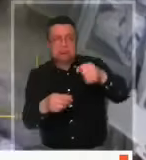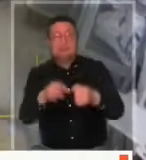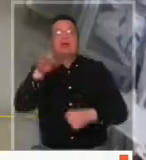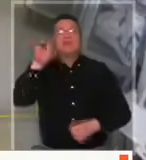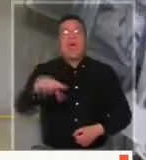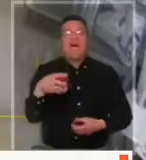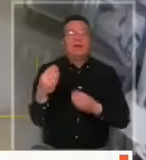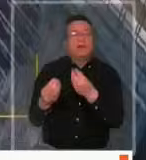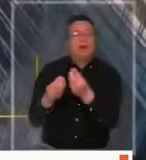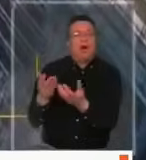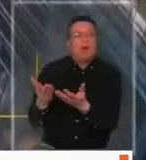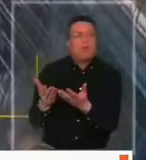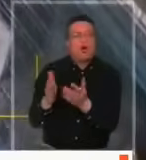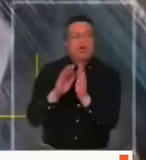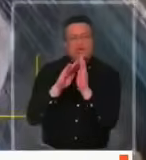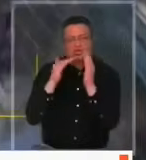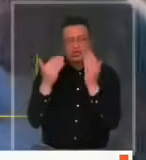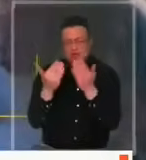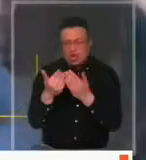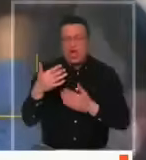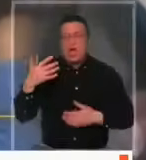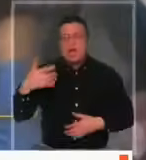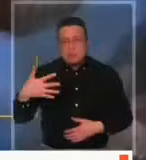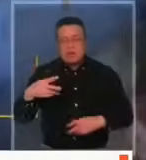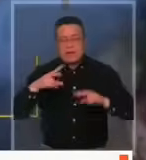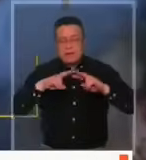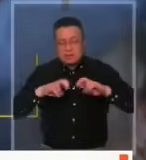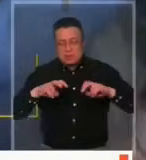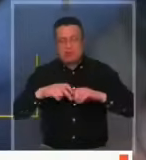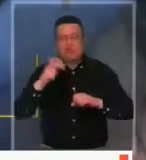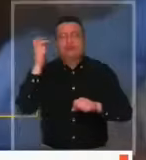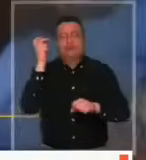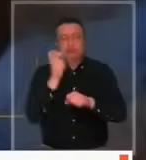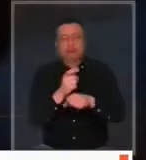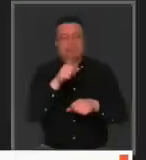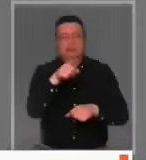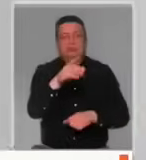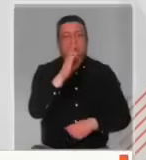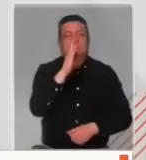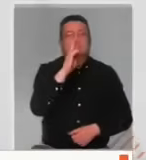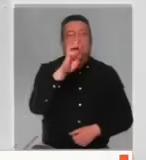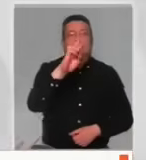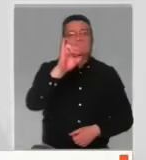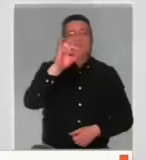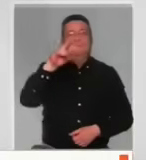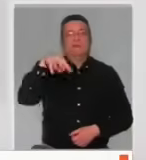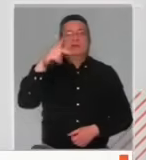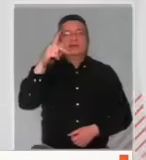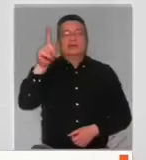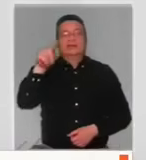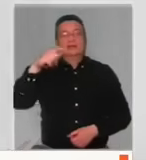bóveda. Todos antecedentes clave en la investigación del robo a Brinks Rancagua.